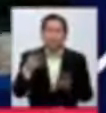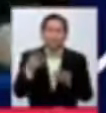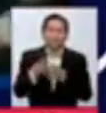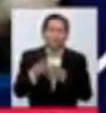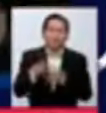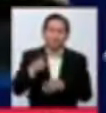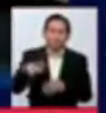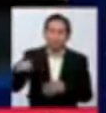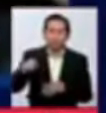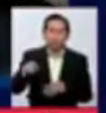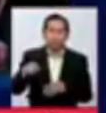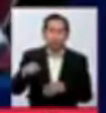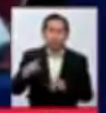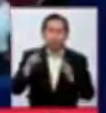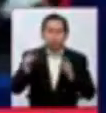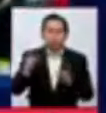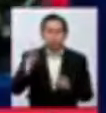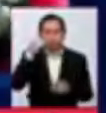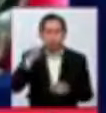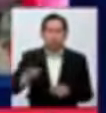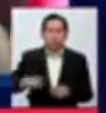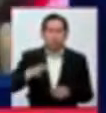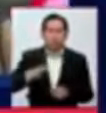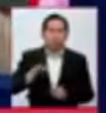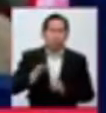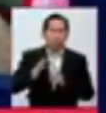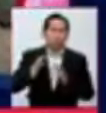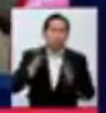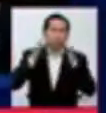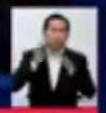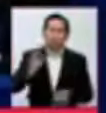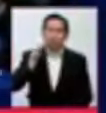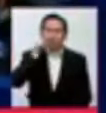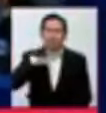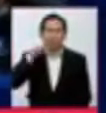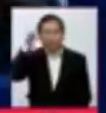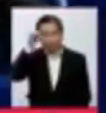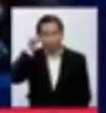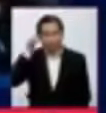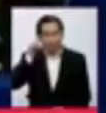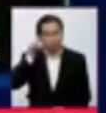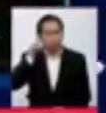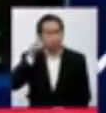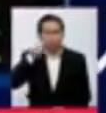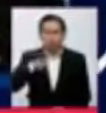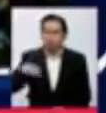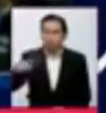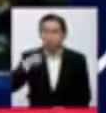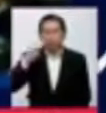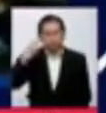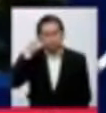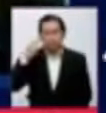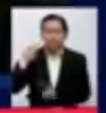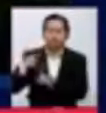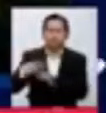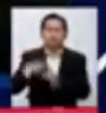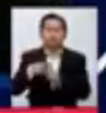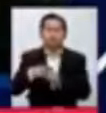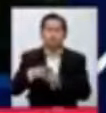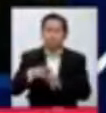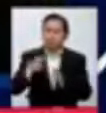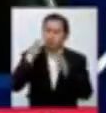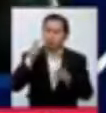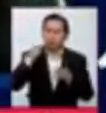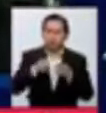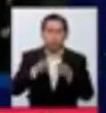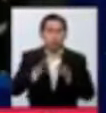allá de referirse como privilegios a los que en ese momento tiene la señora Áñez, deberíamos siempre propugnar a cumplir los